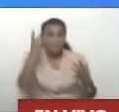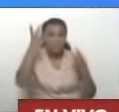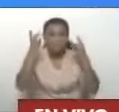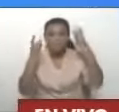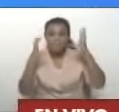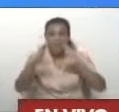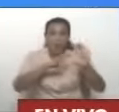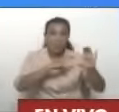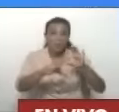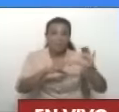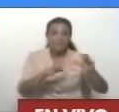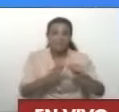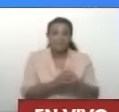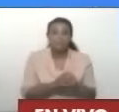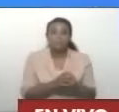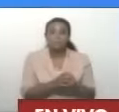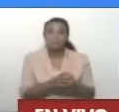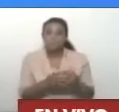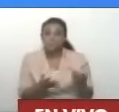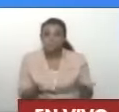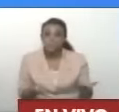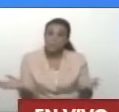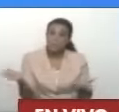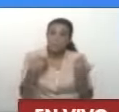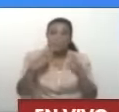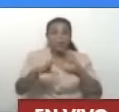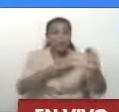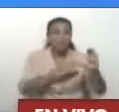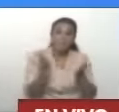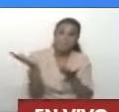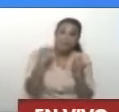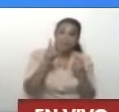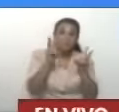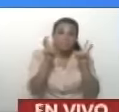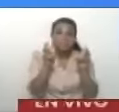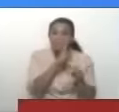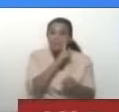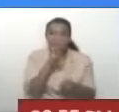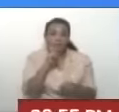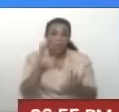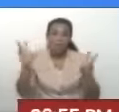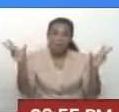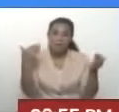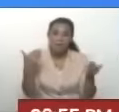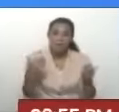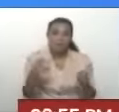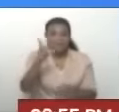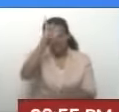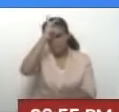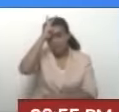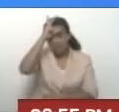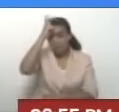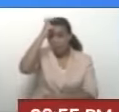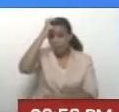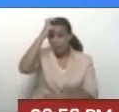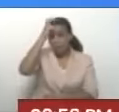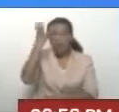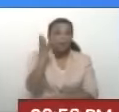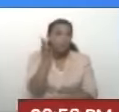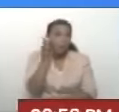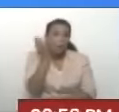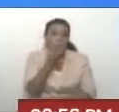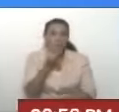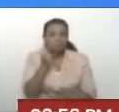creativo en el vértice vamos a comunicar, traemos de Falcón a una